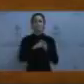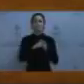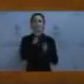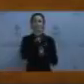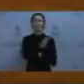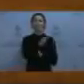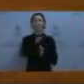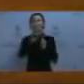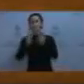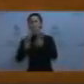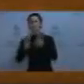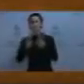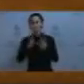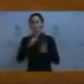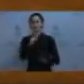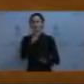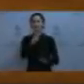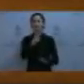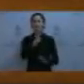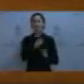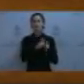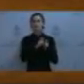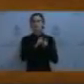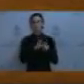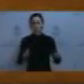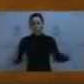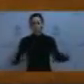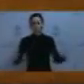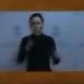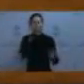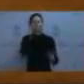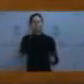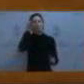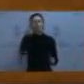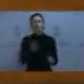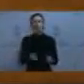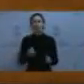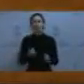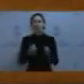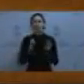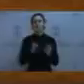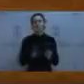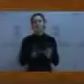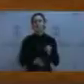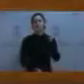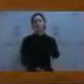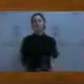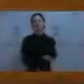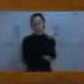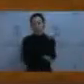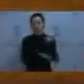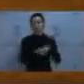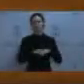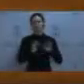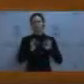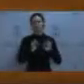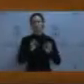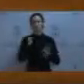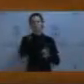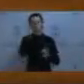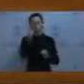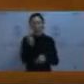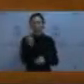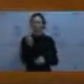33, 39, ojalá hubiera más, porque son los verdaderos cimientos, y yo creo que todos estamos de acuerdo, del mundo rural, un